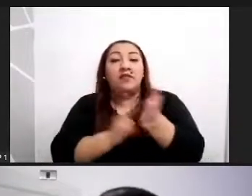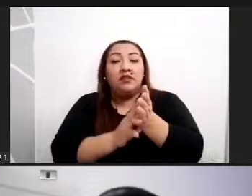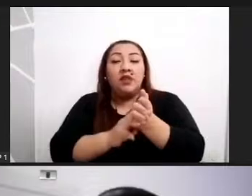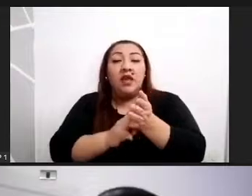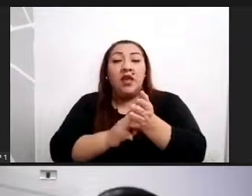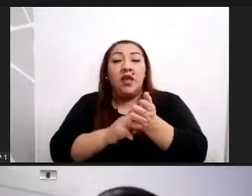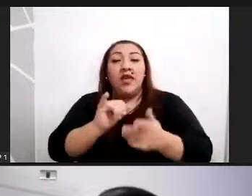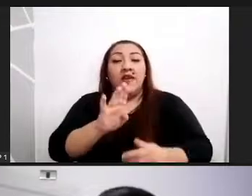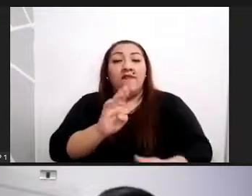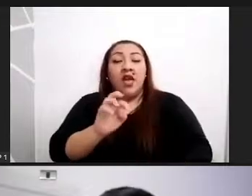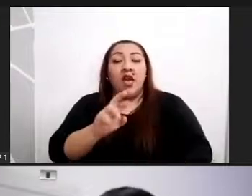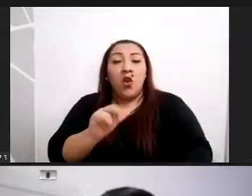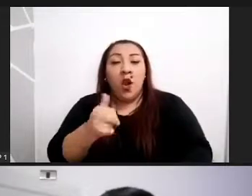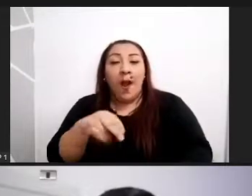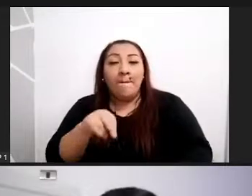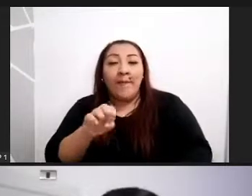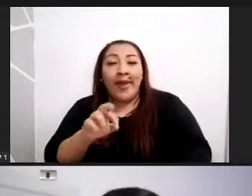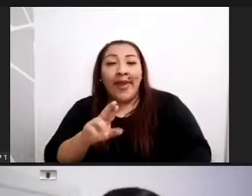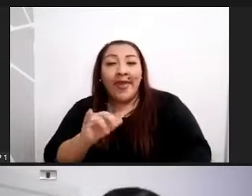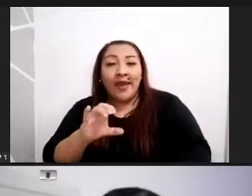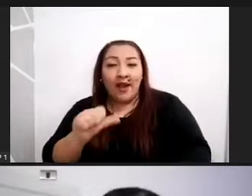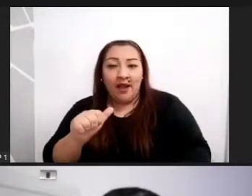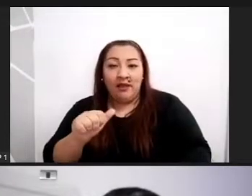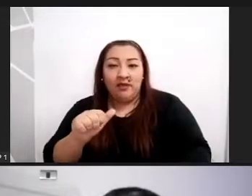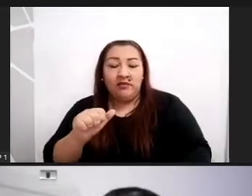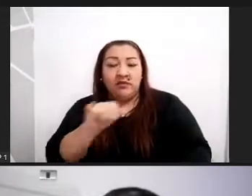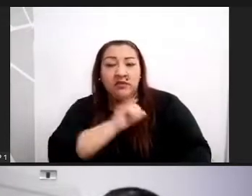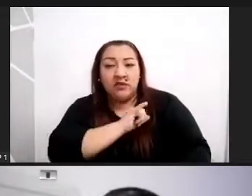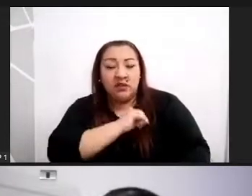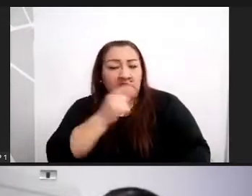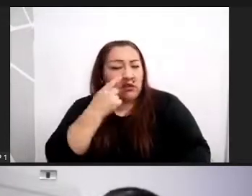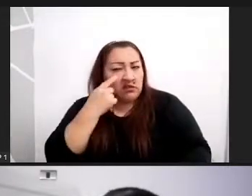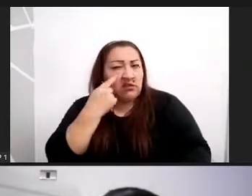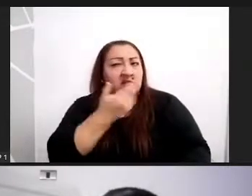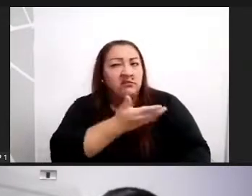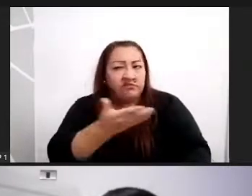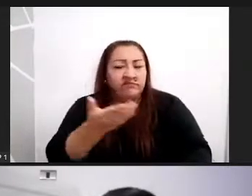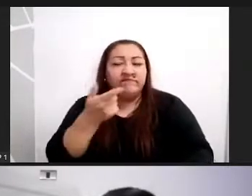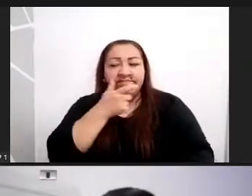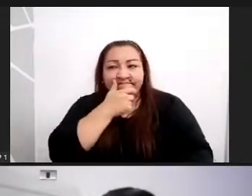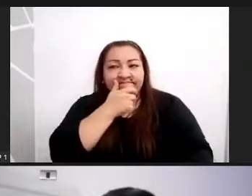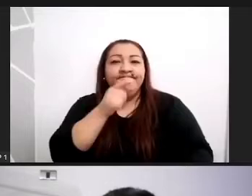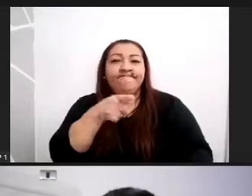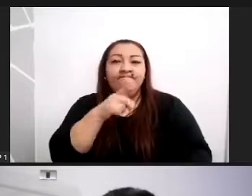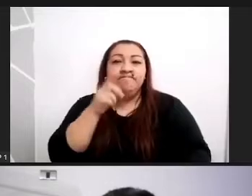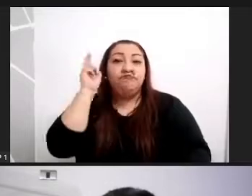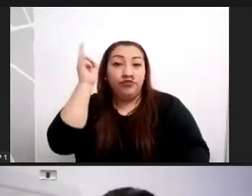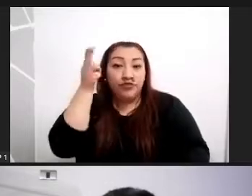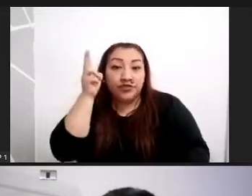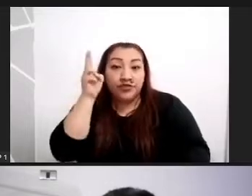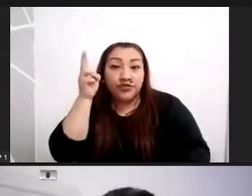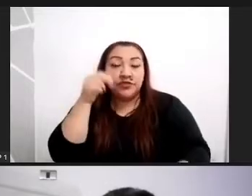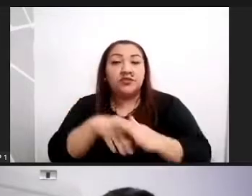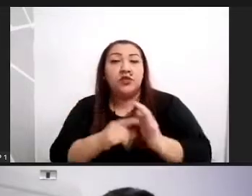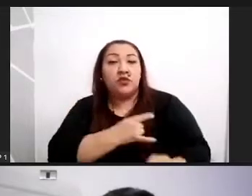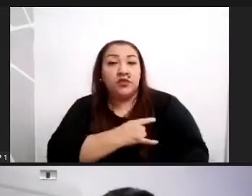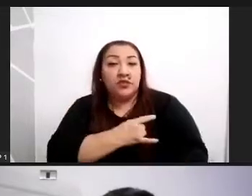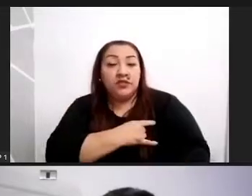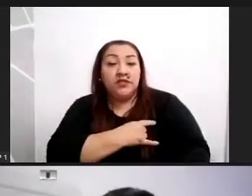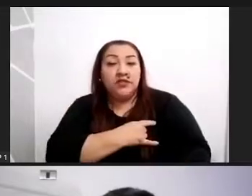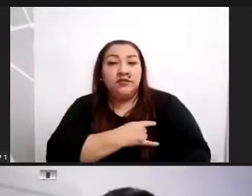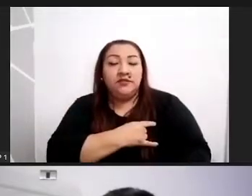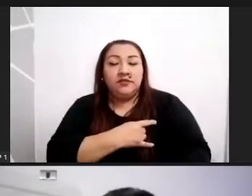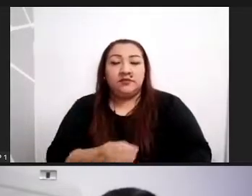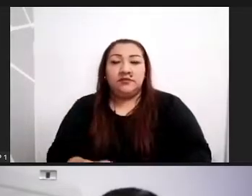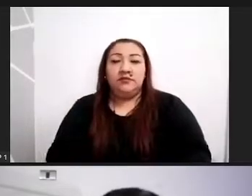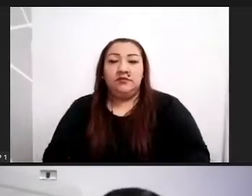PRAPDI, una institución muy conocida de nosotros, y catedrático acreditado en Ciencias Sociales y Jurídicas de la Universidad